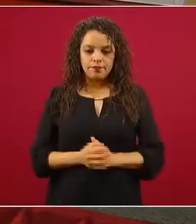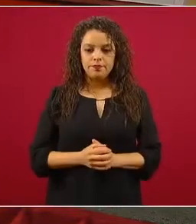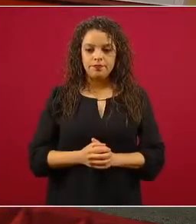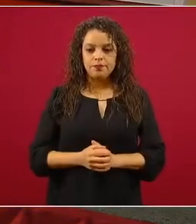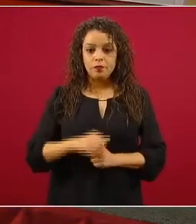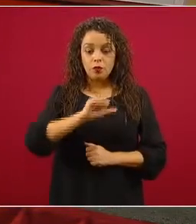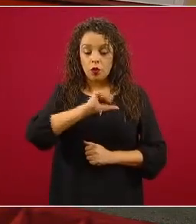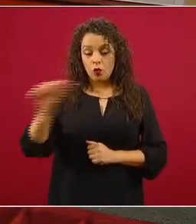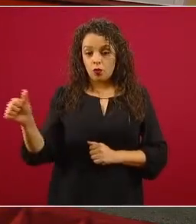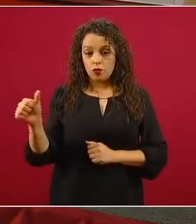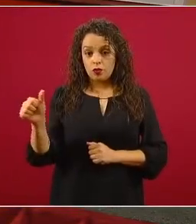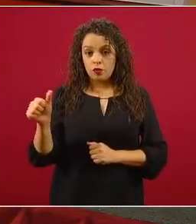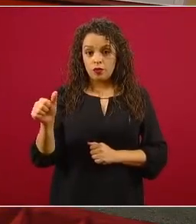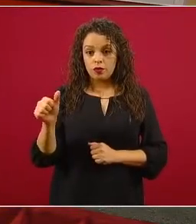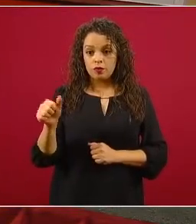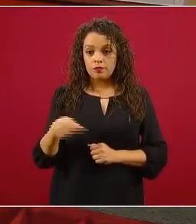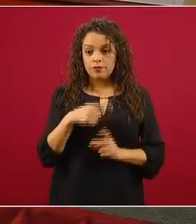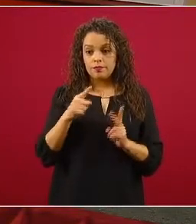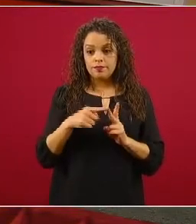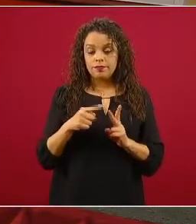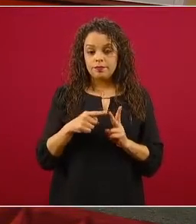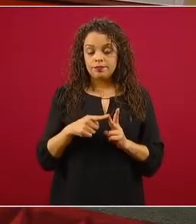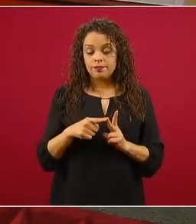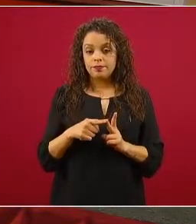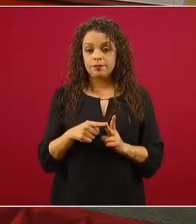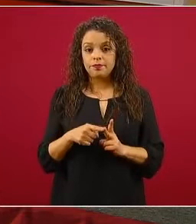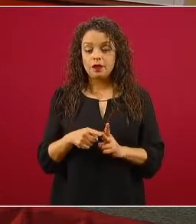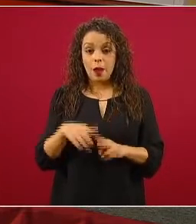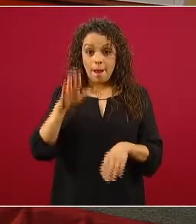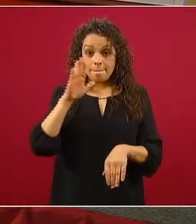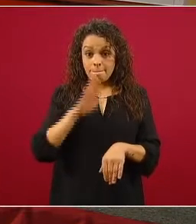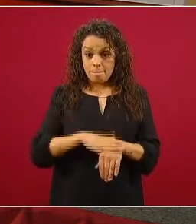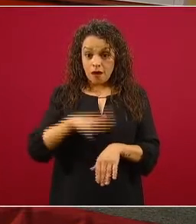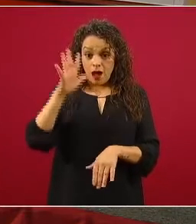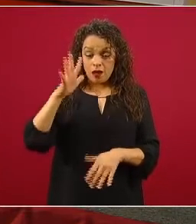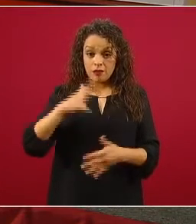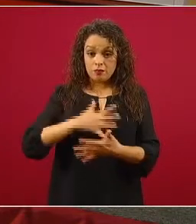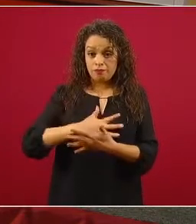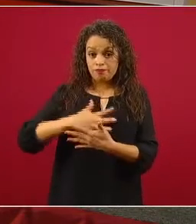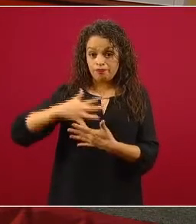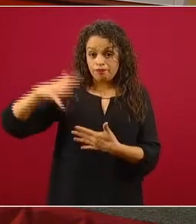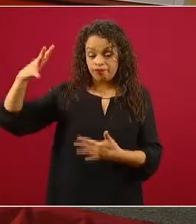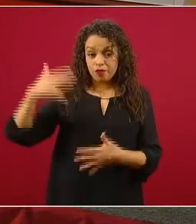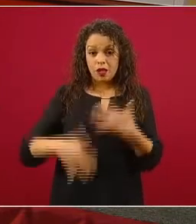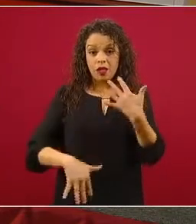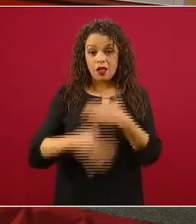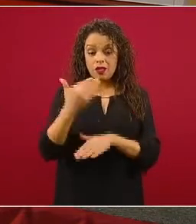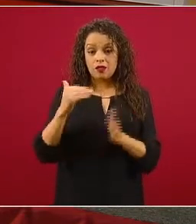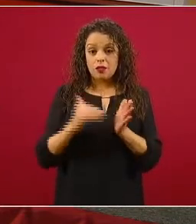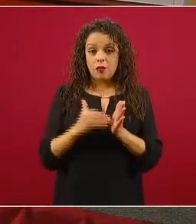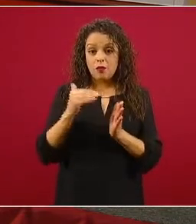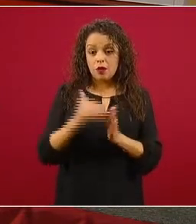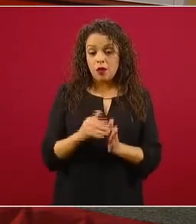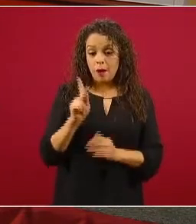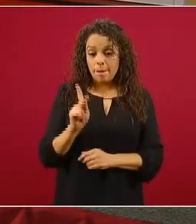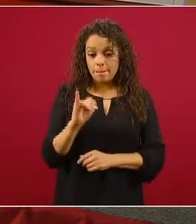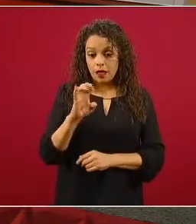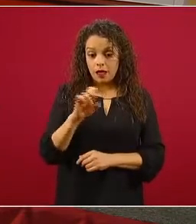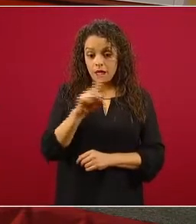el que más volumen nos genera, en este caso son 15 millones de piezas hasta el día de